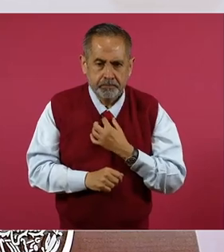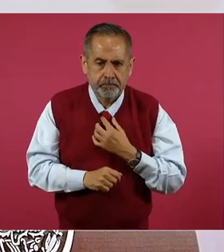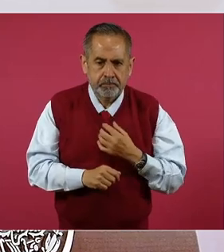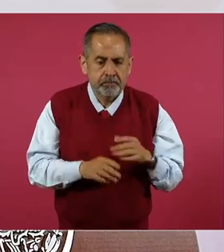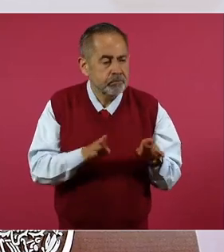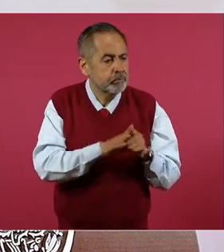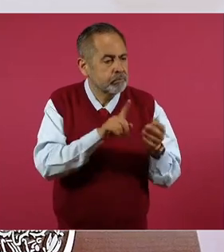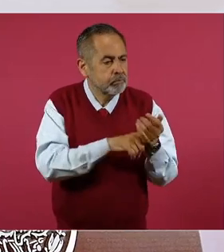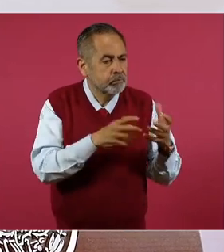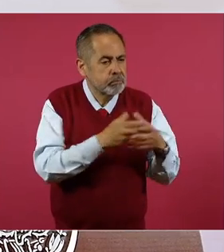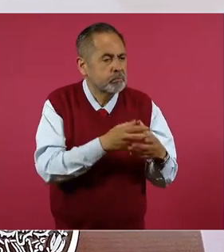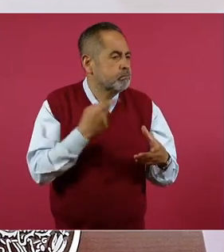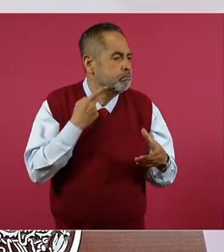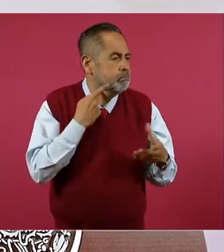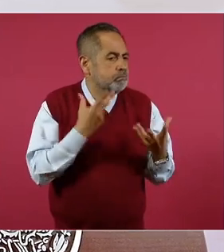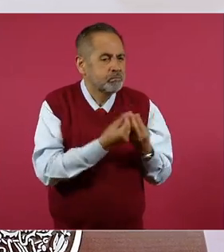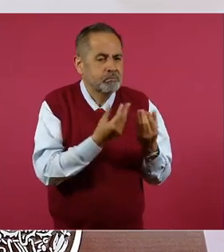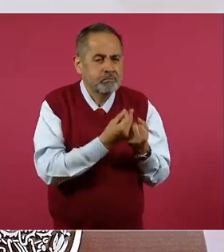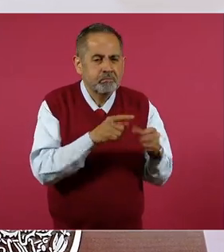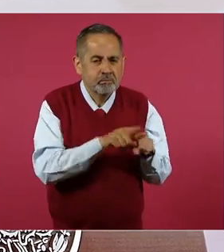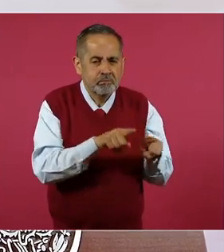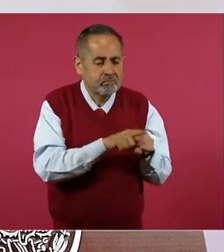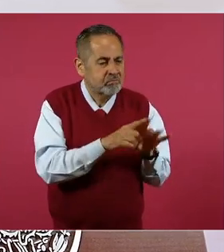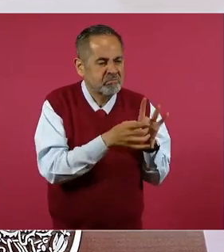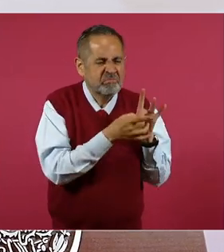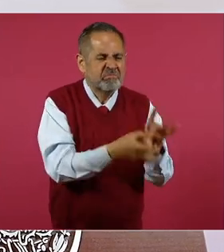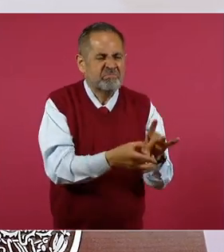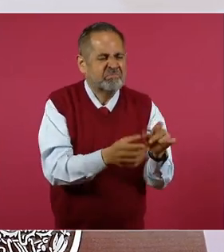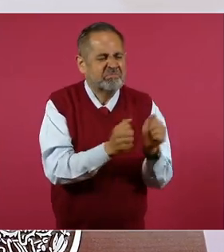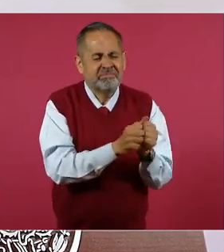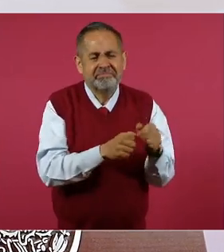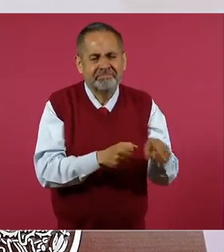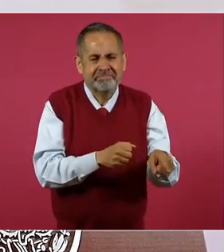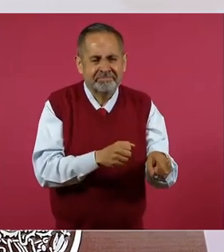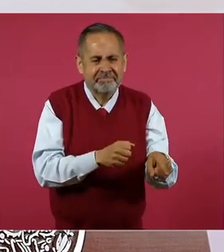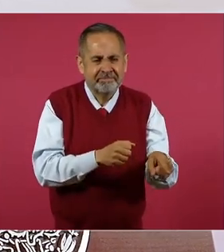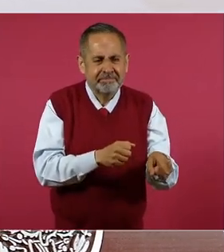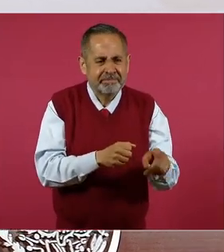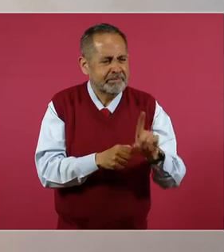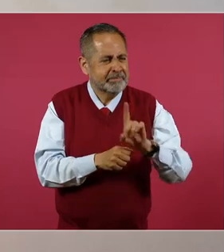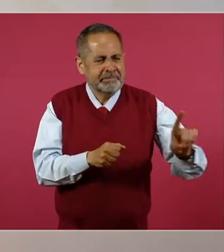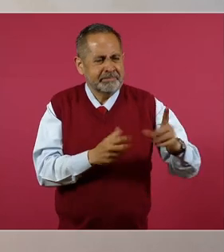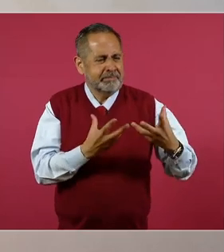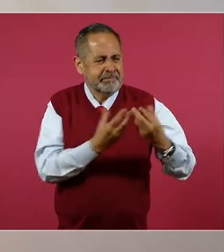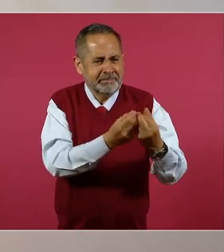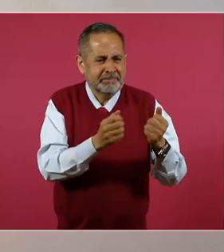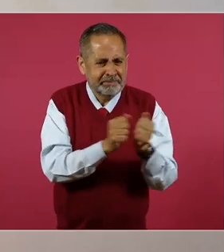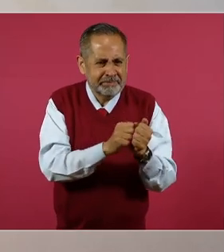propósitos políticos muy vinculados a la derecha, al PAN,